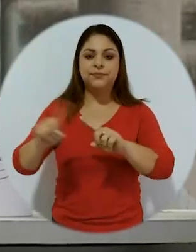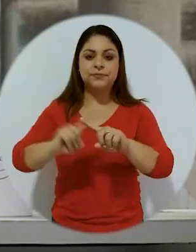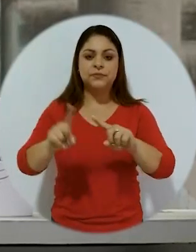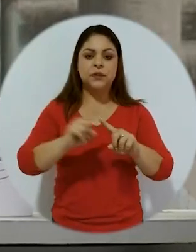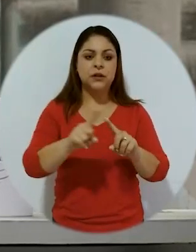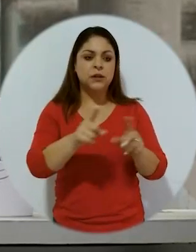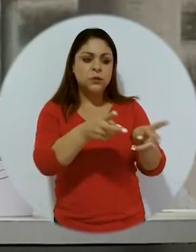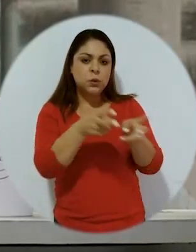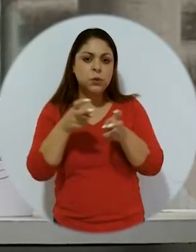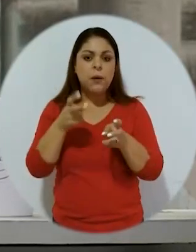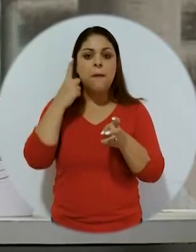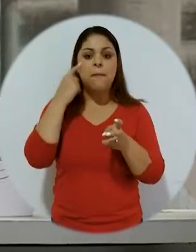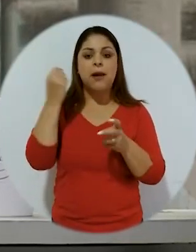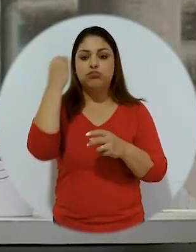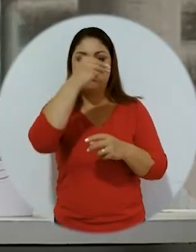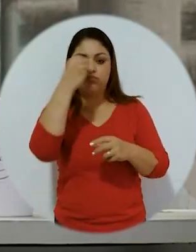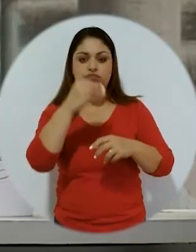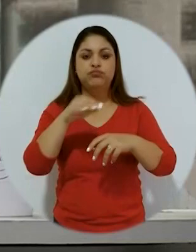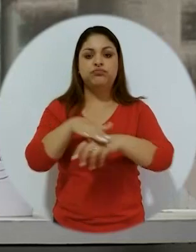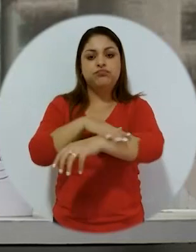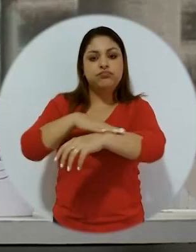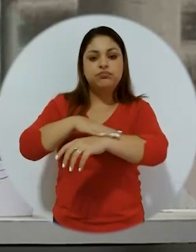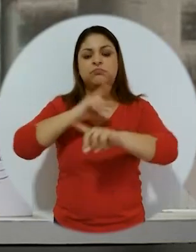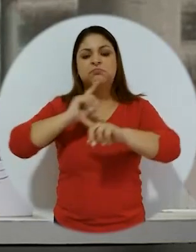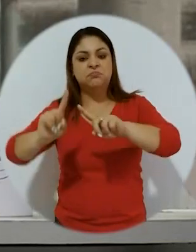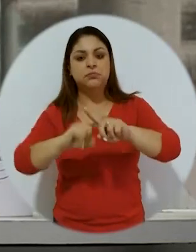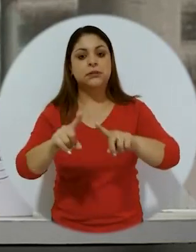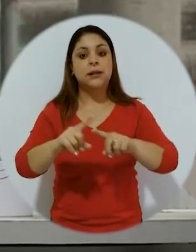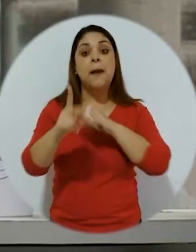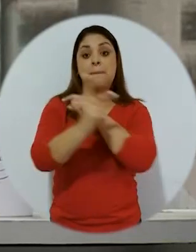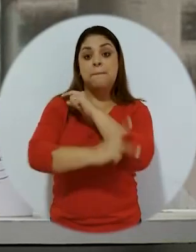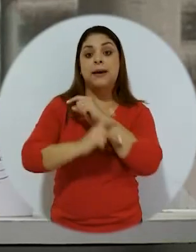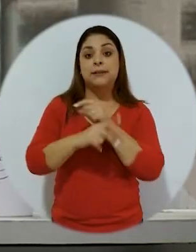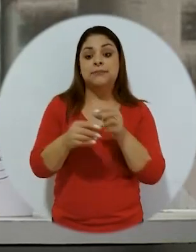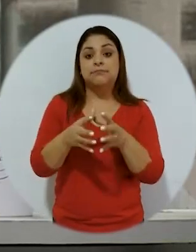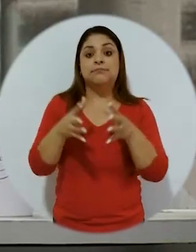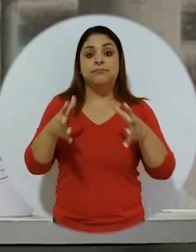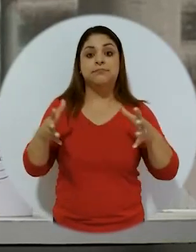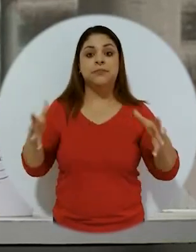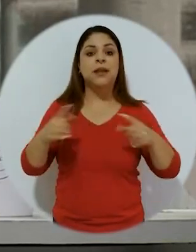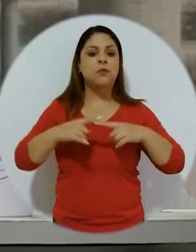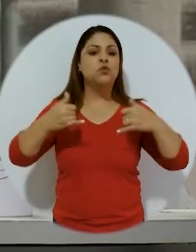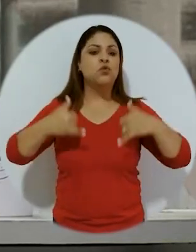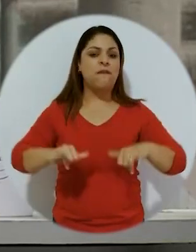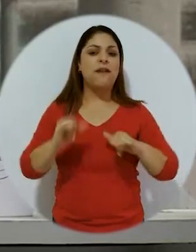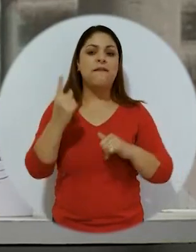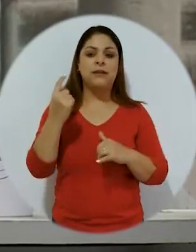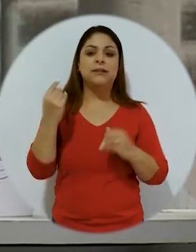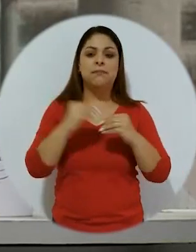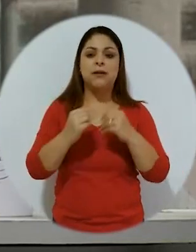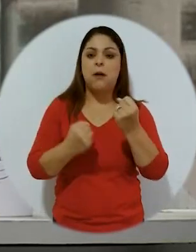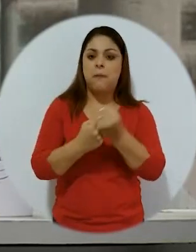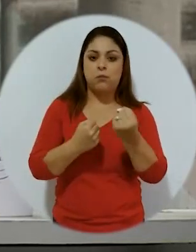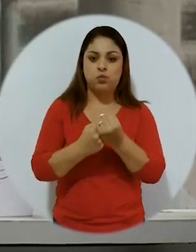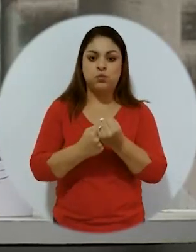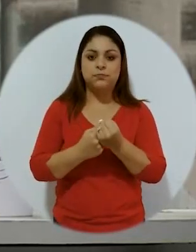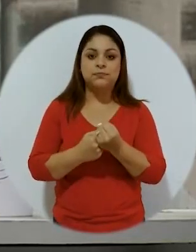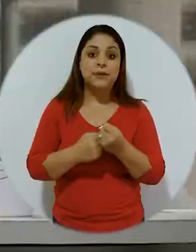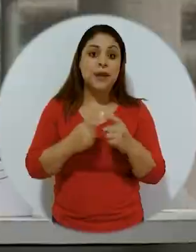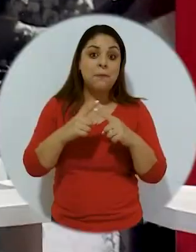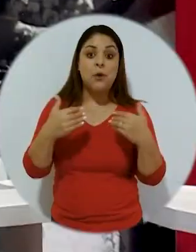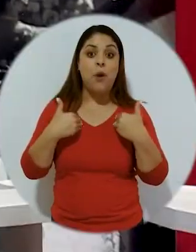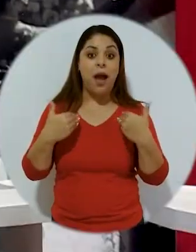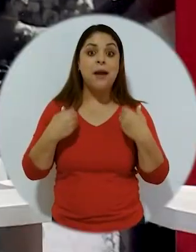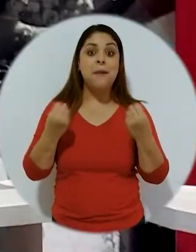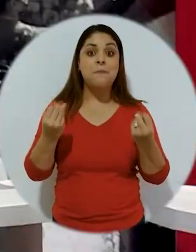Entonces, ahí estamos, ¿verdad? El país va creciendo, pero sí todavía hace falta mucho más apoyo para este tipo de emprendimientos.